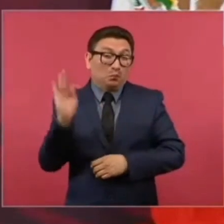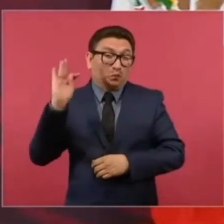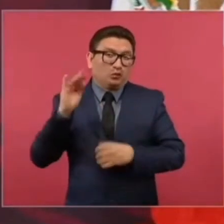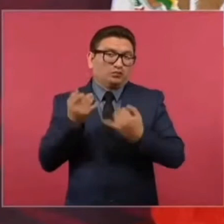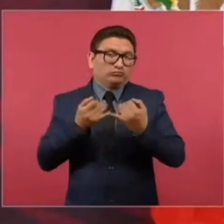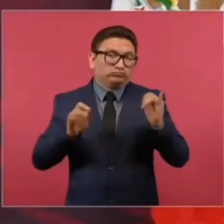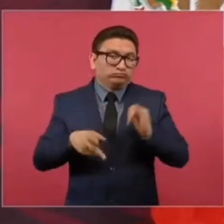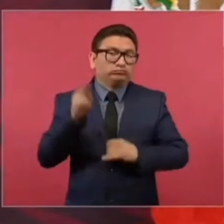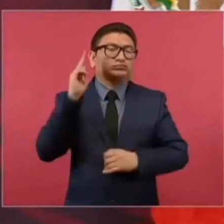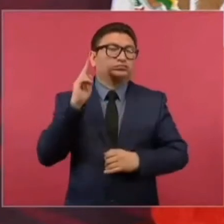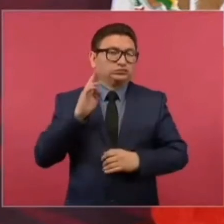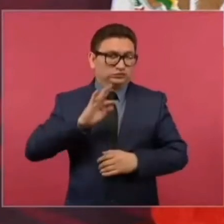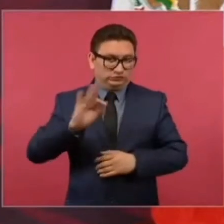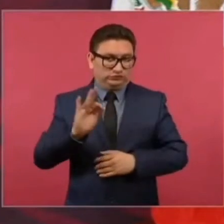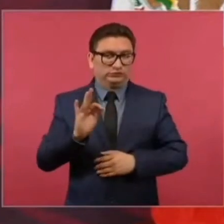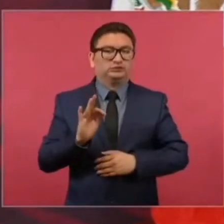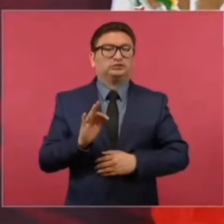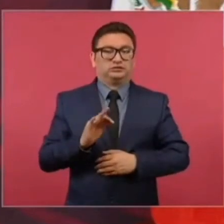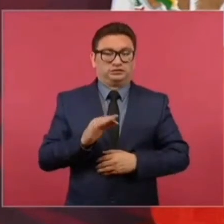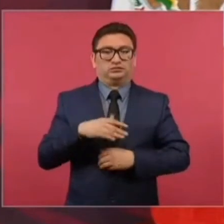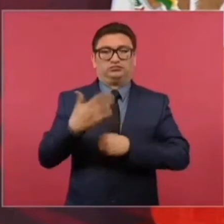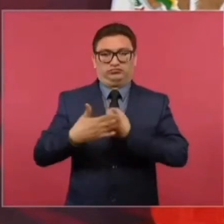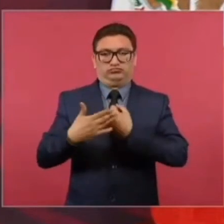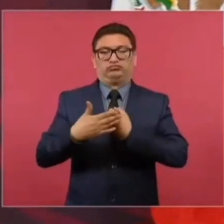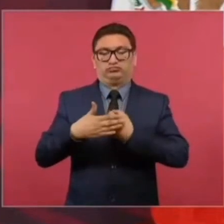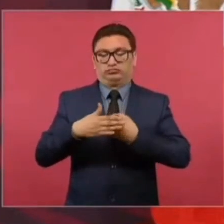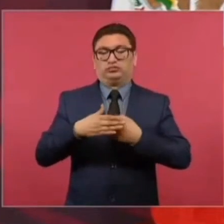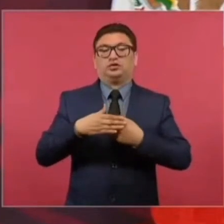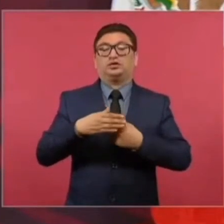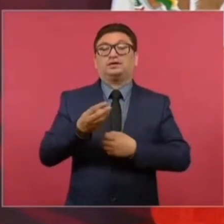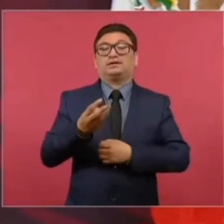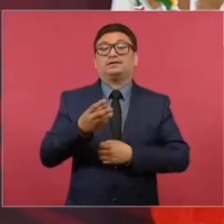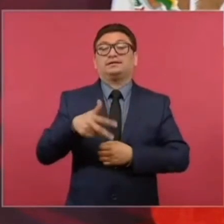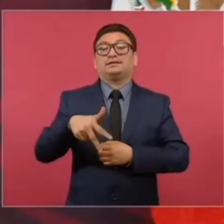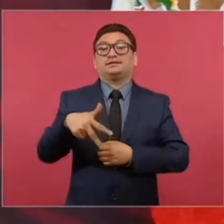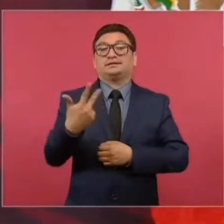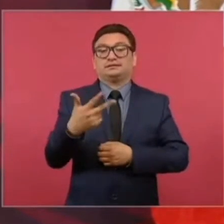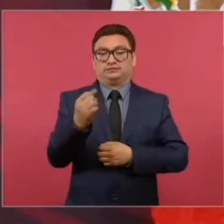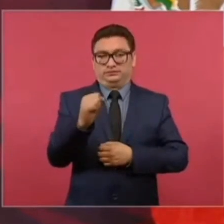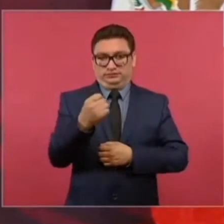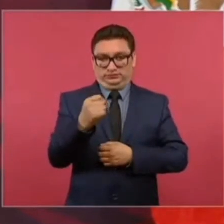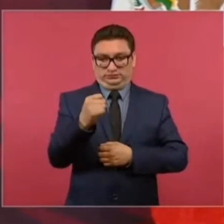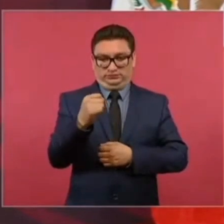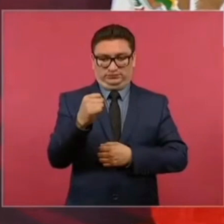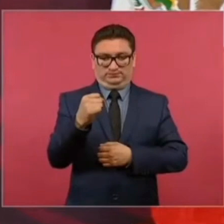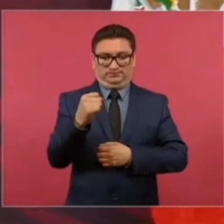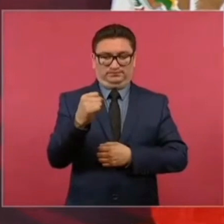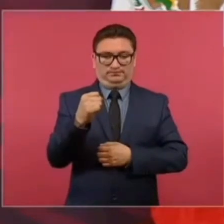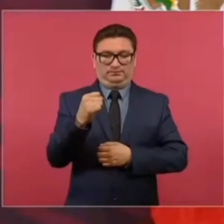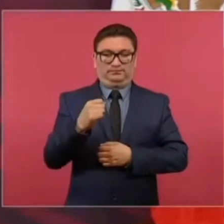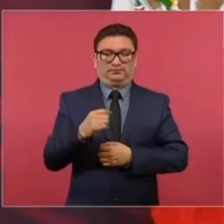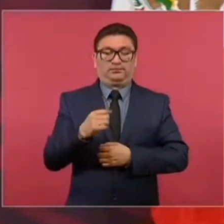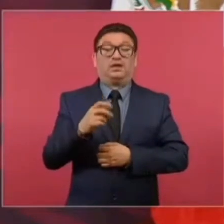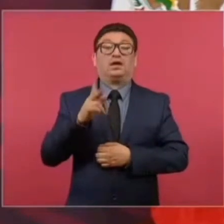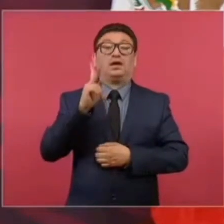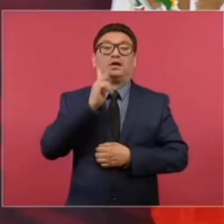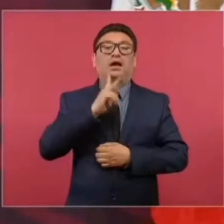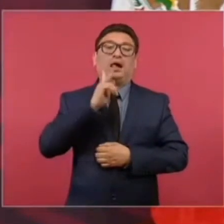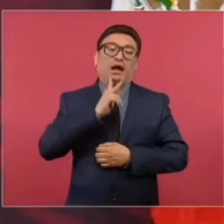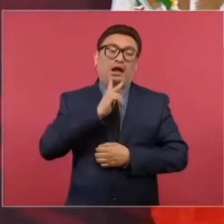inaugurar el acueducto el 13 de septiembre para